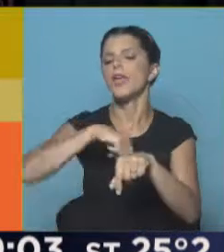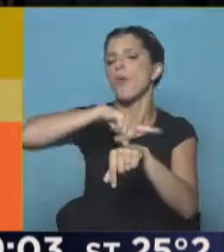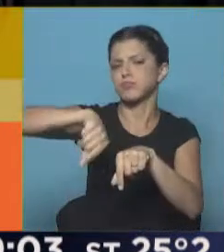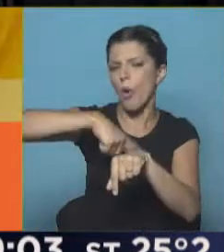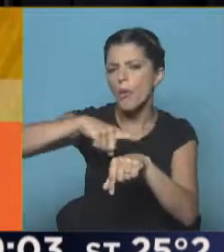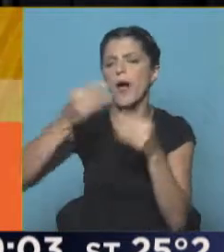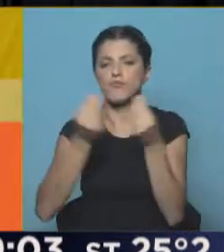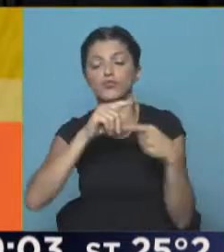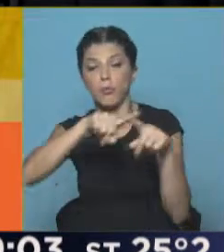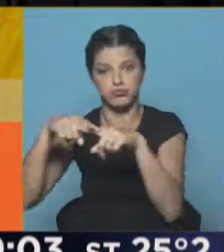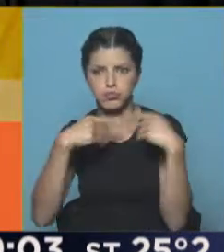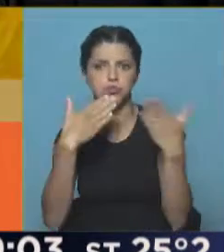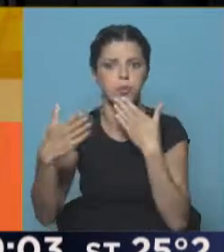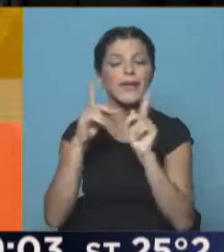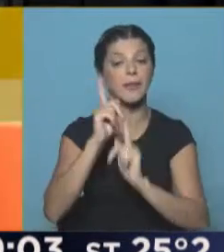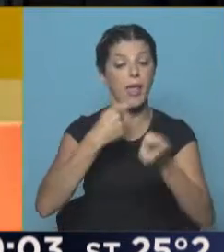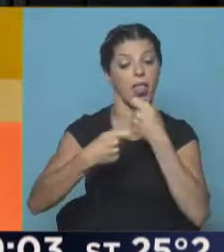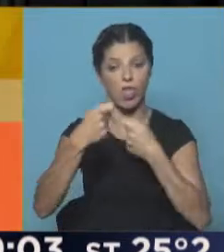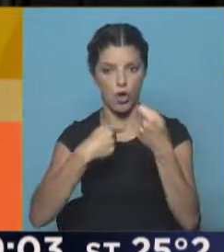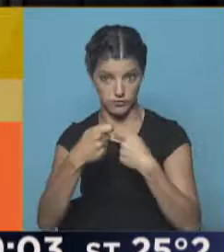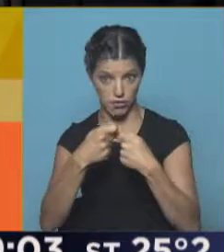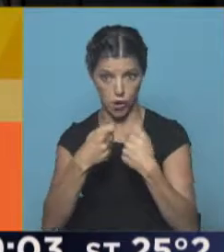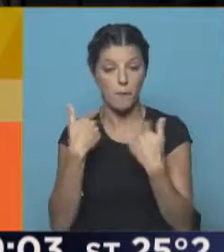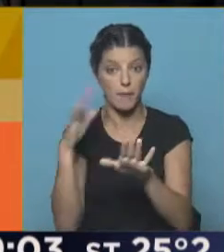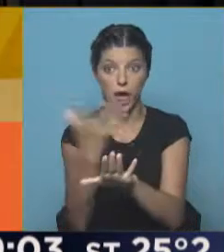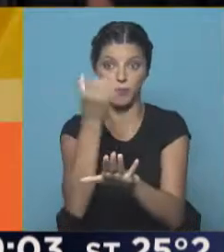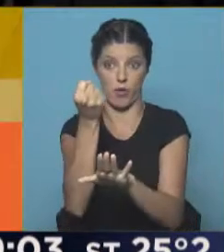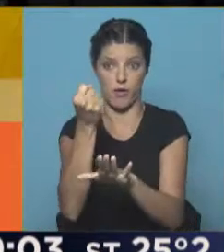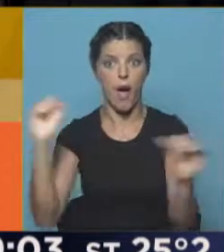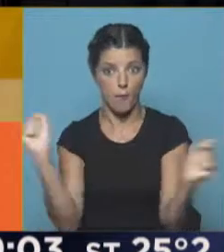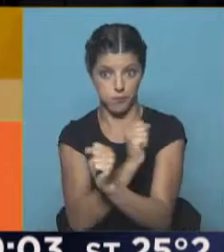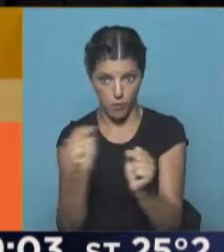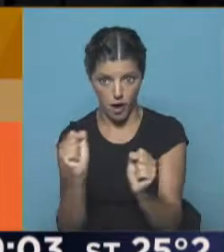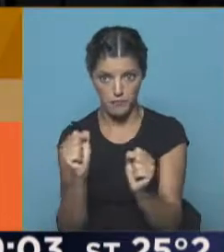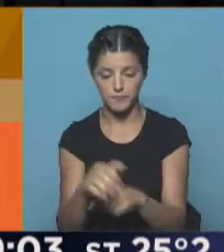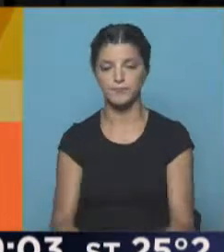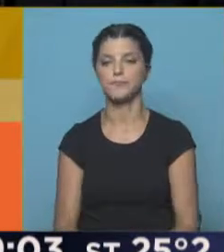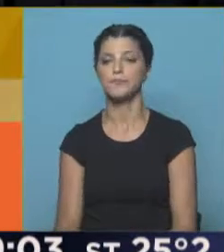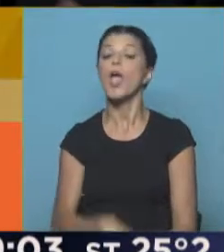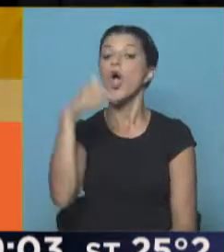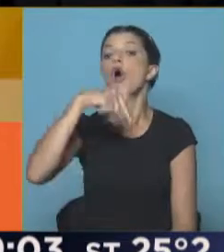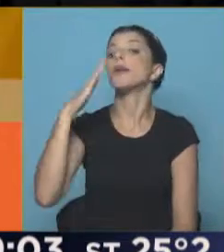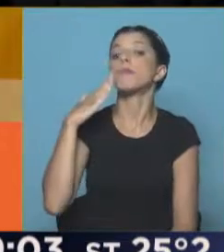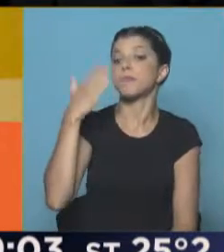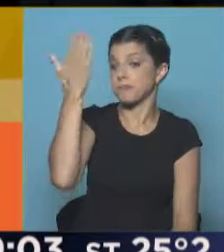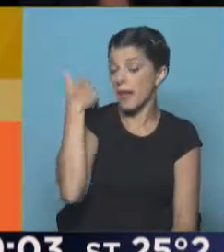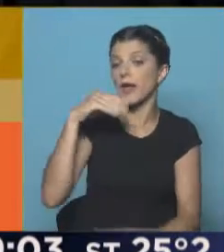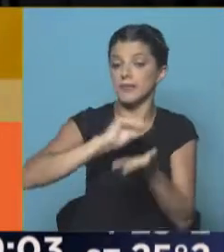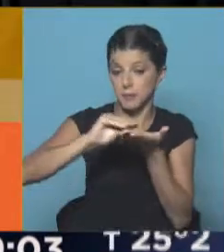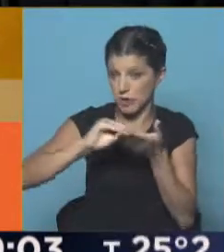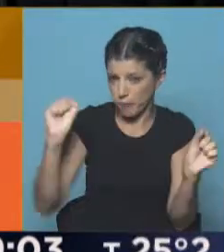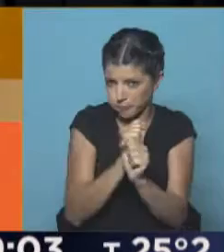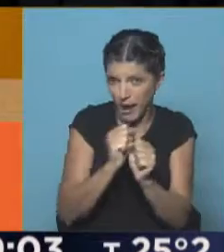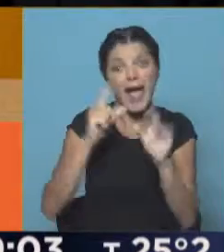febriles conversaciones y negociaciones para lograr esta aprobación, que finalmente se dio en la tarde de hoy en la Cámara de Diputados.